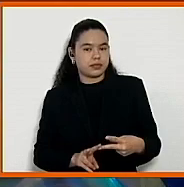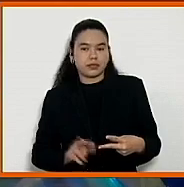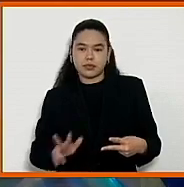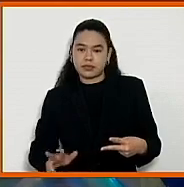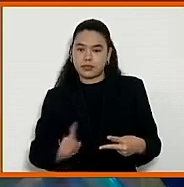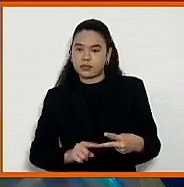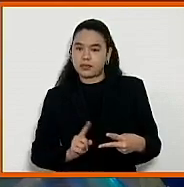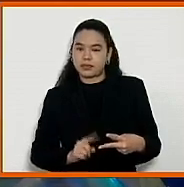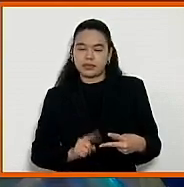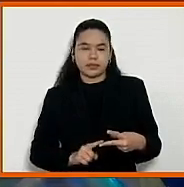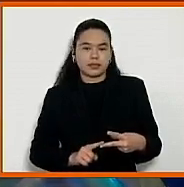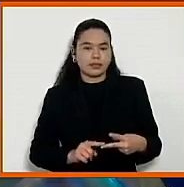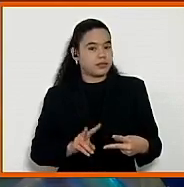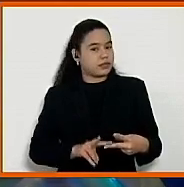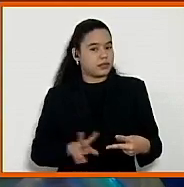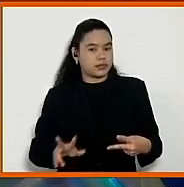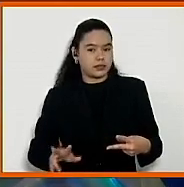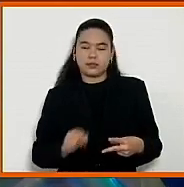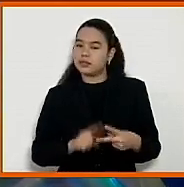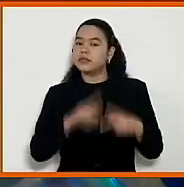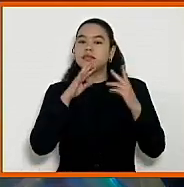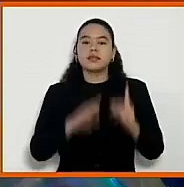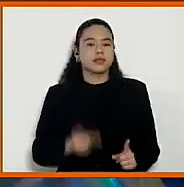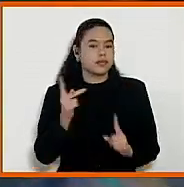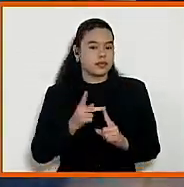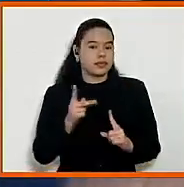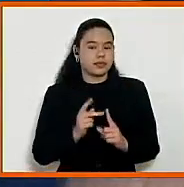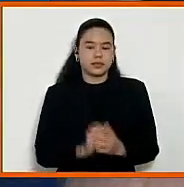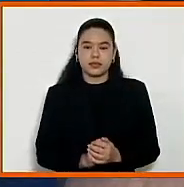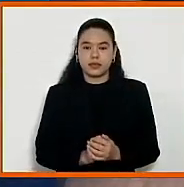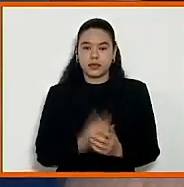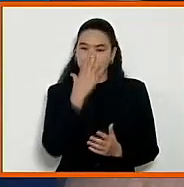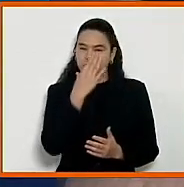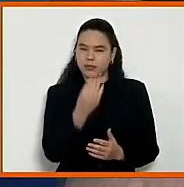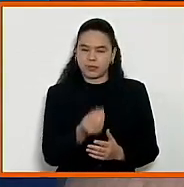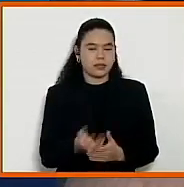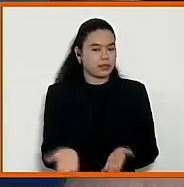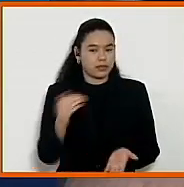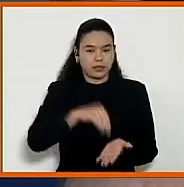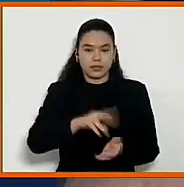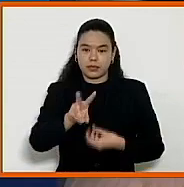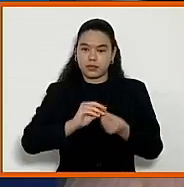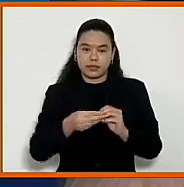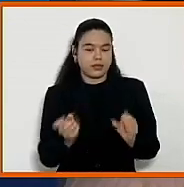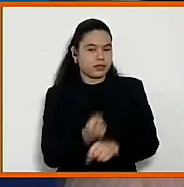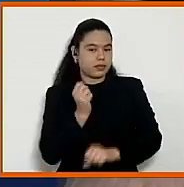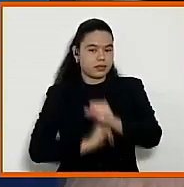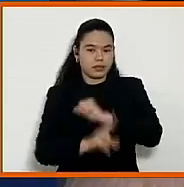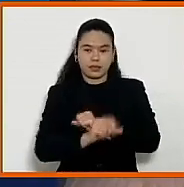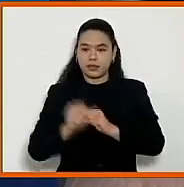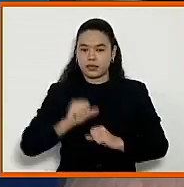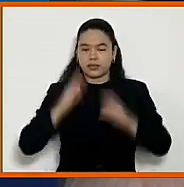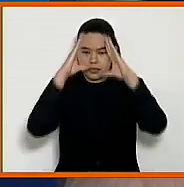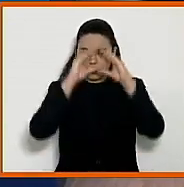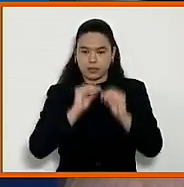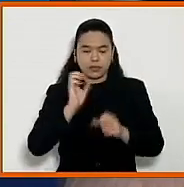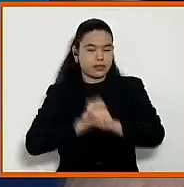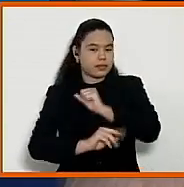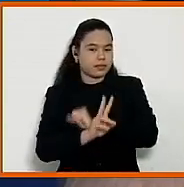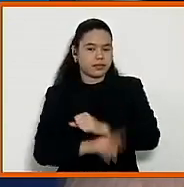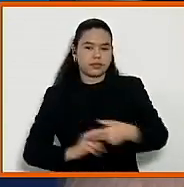3, segundo número ganador, 23, con su catrachada garrobo. Con mucho gusto te repito los números ganadores en esta linda noche junto a premiados